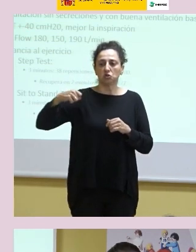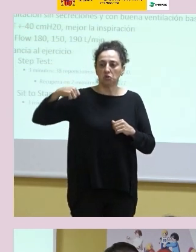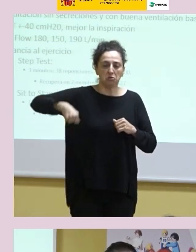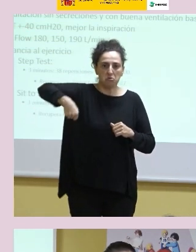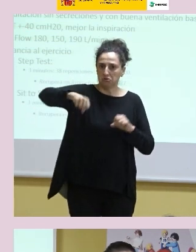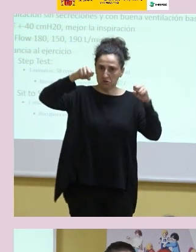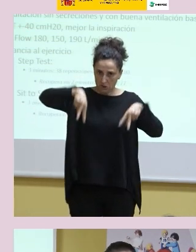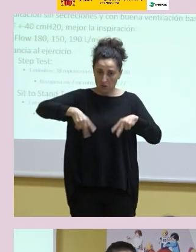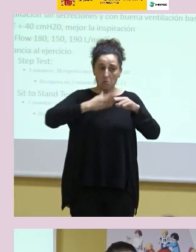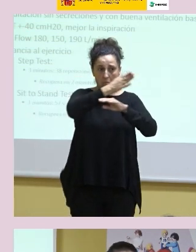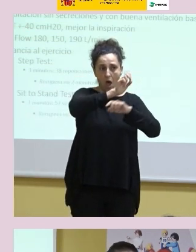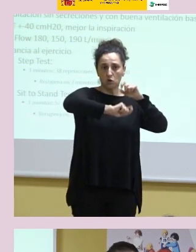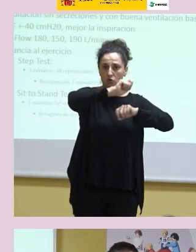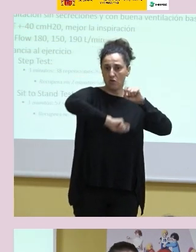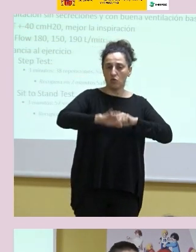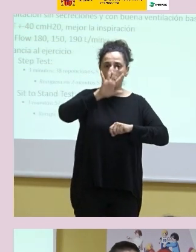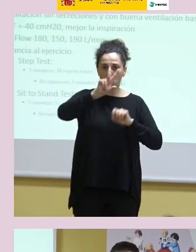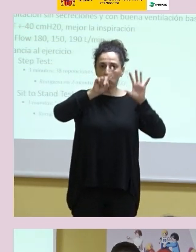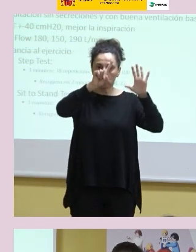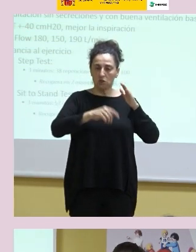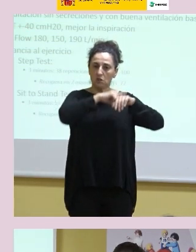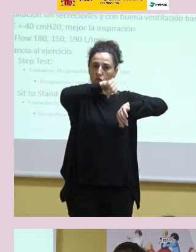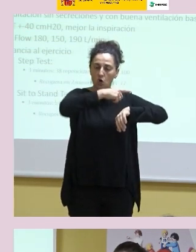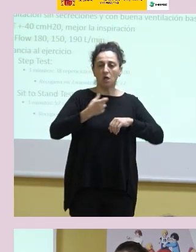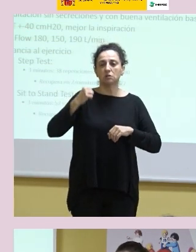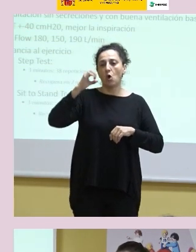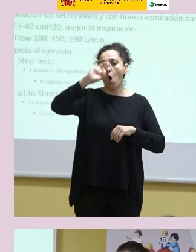la asociación durante 5 o 6 horas por la mañana sin el uso de